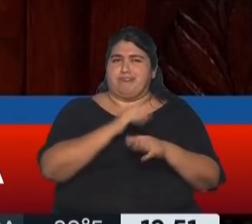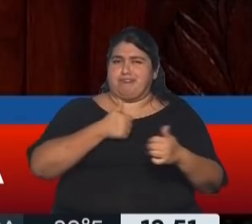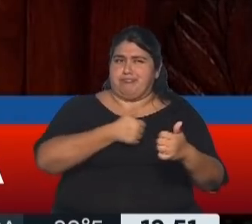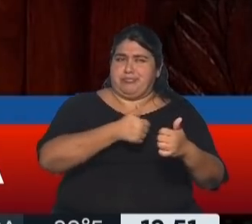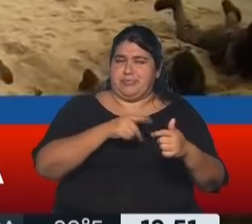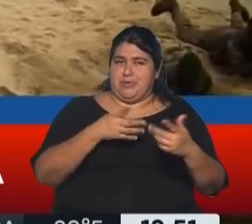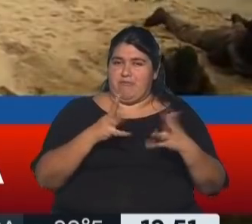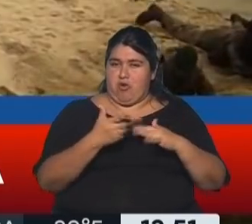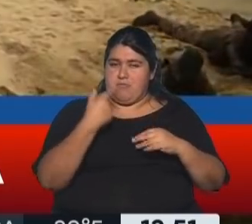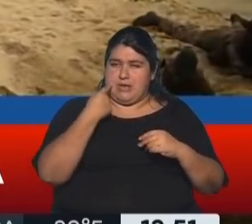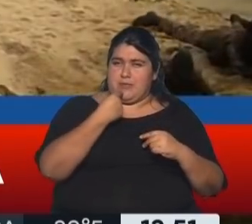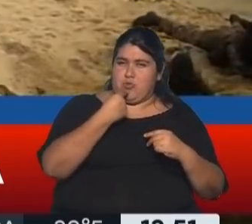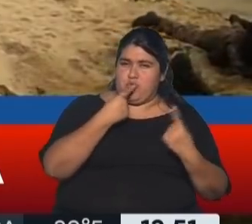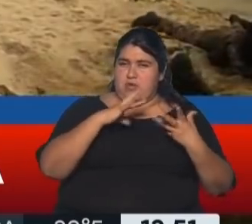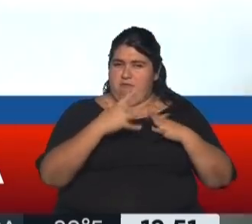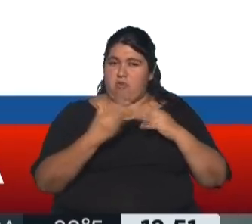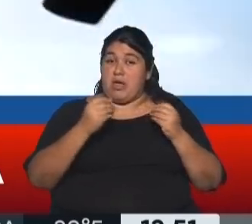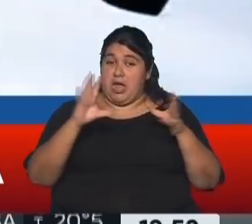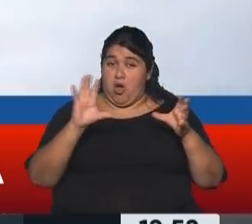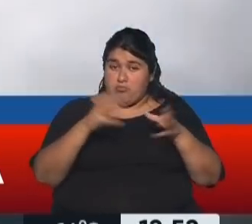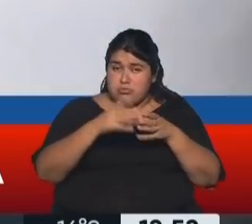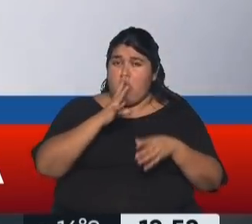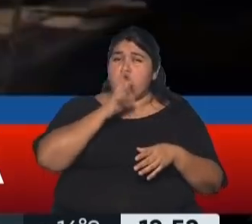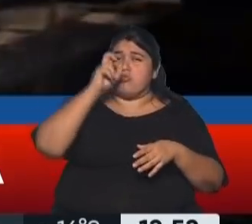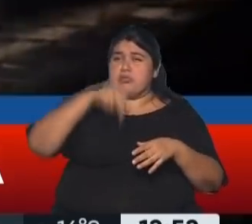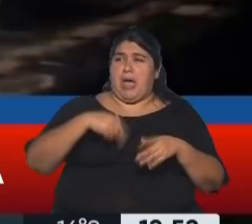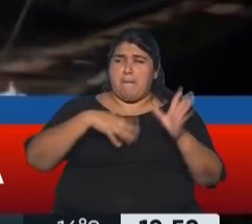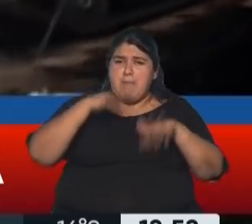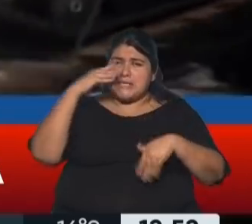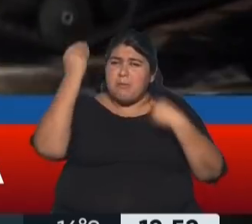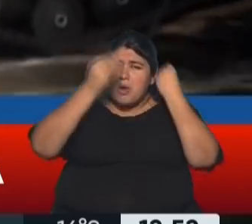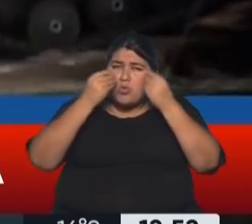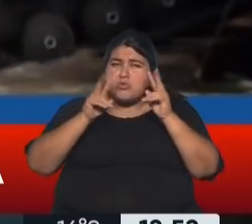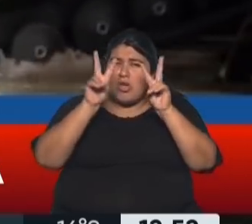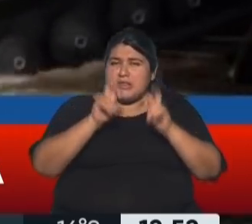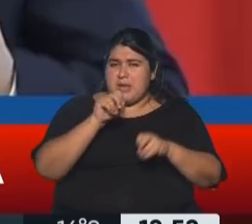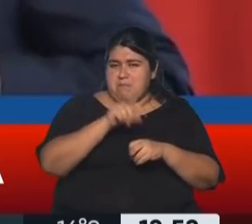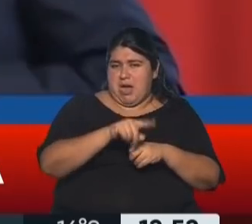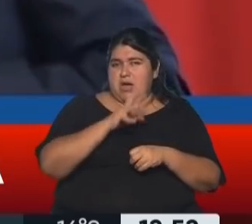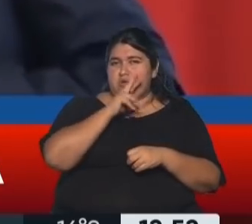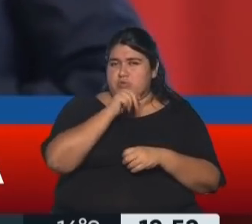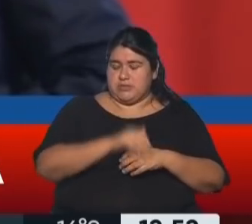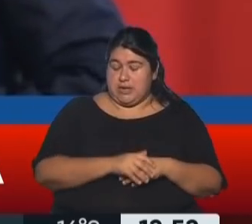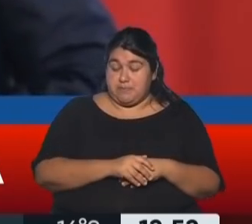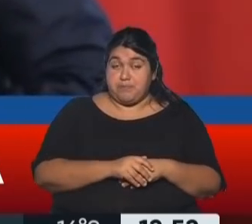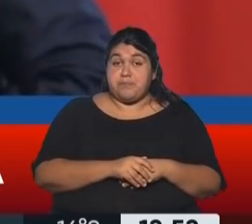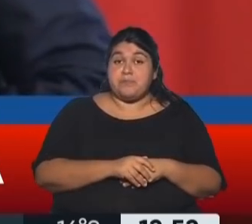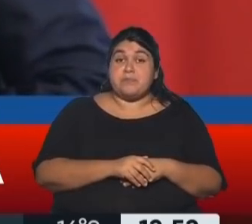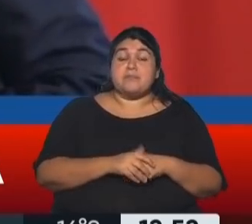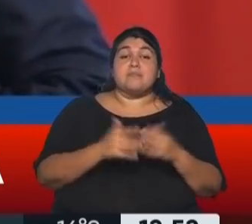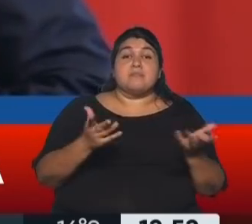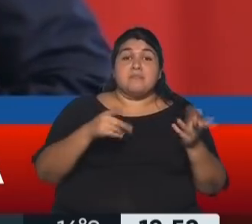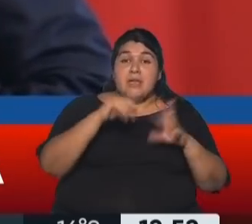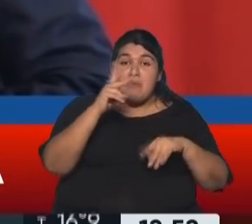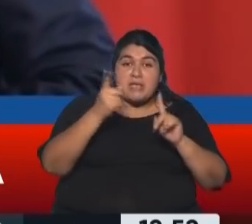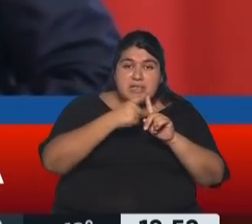se mencionó de modo expreso a la OTAN, una preocupación sobre todo rusa. En un sentido general, las